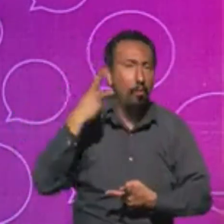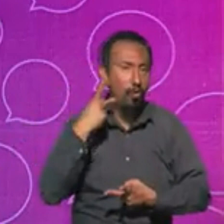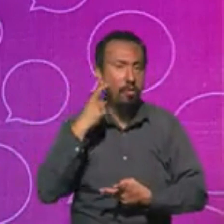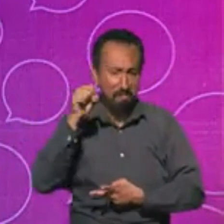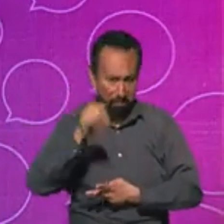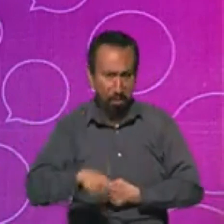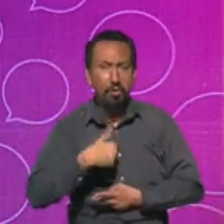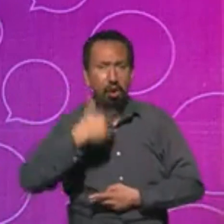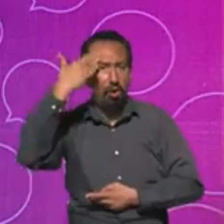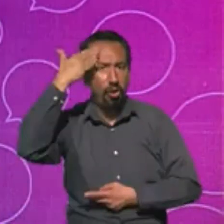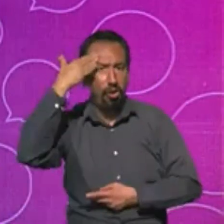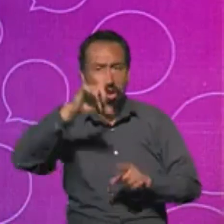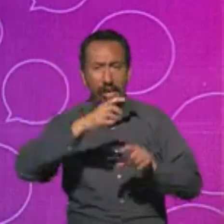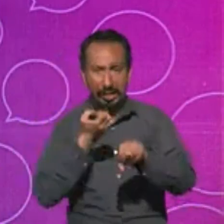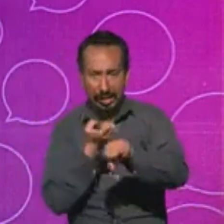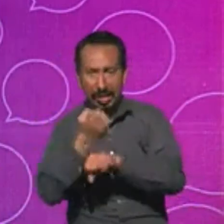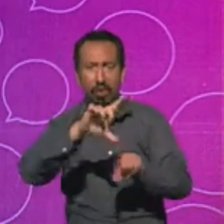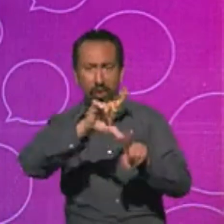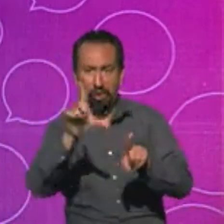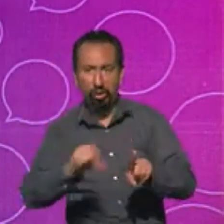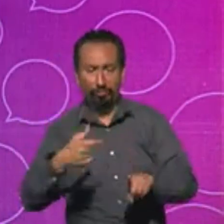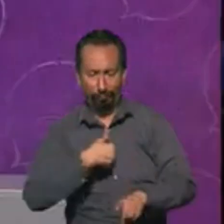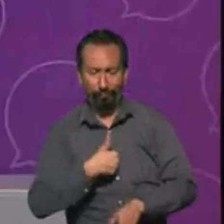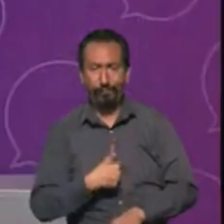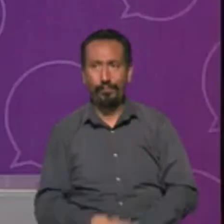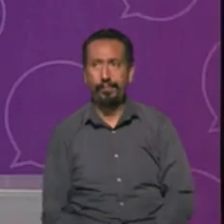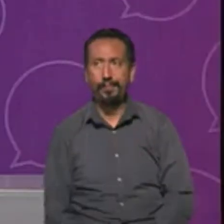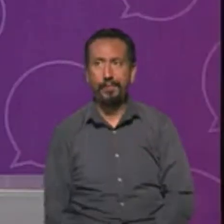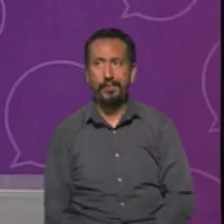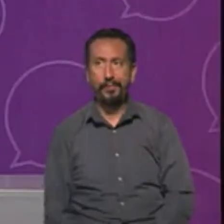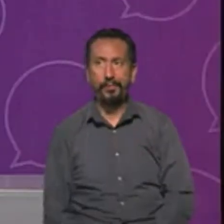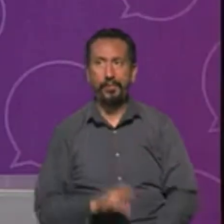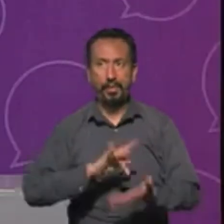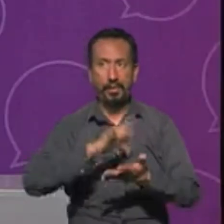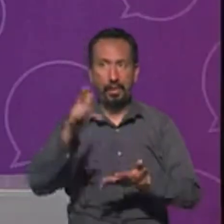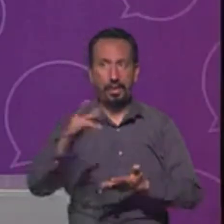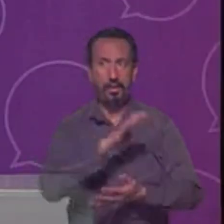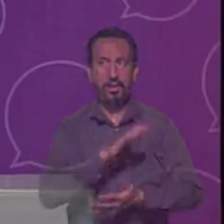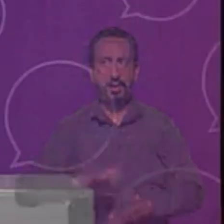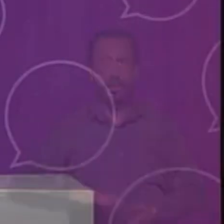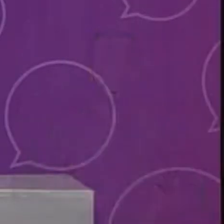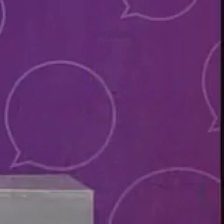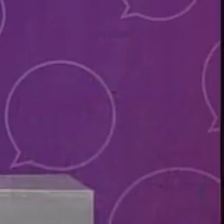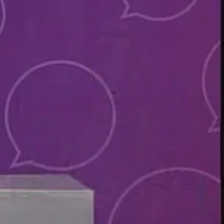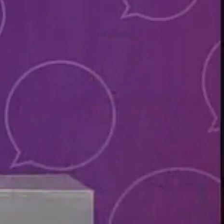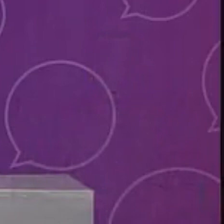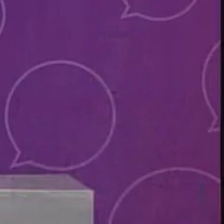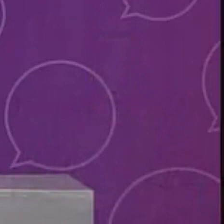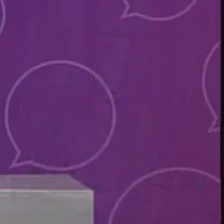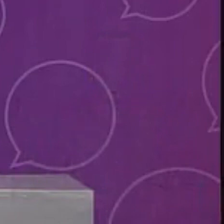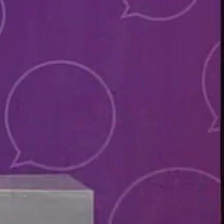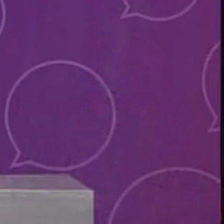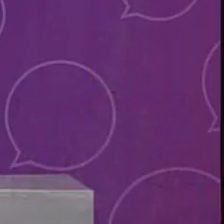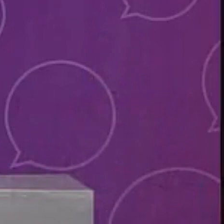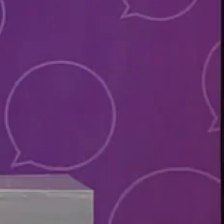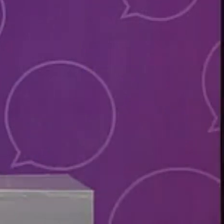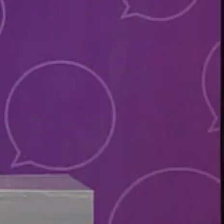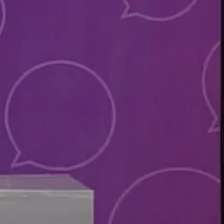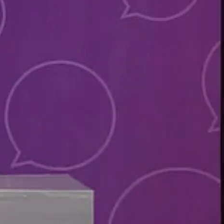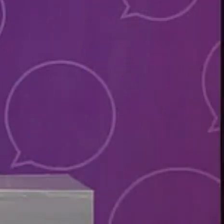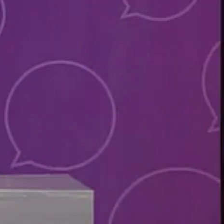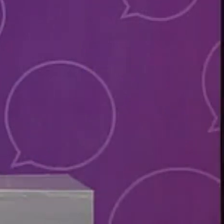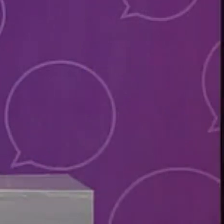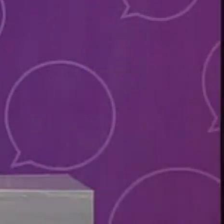estado y a nivel nacional gracias candidato vamos ahora con Francisco Javier Mendoza Márquez